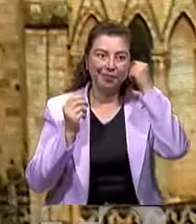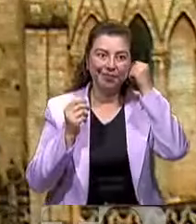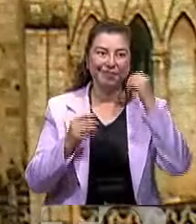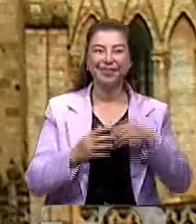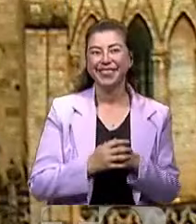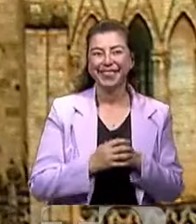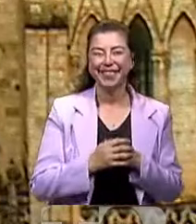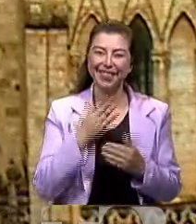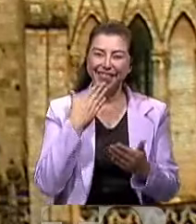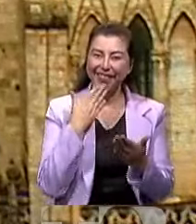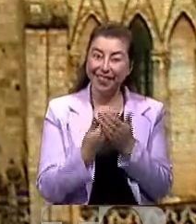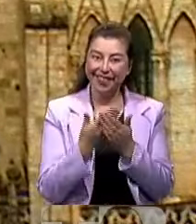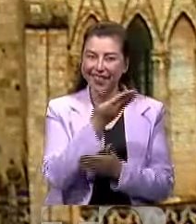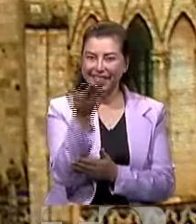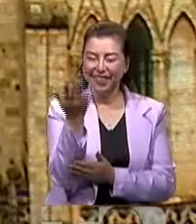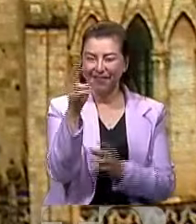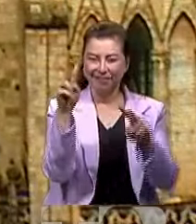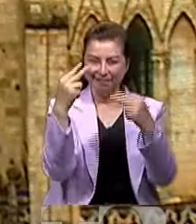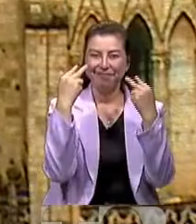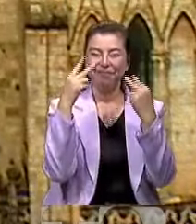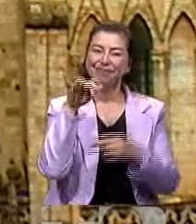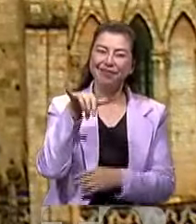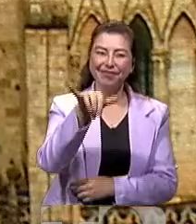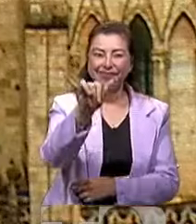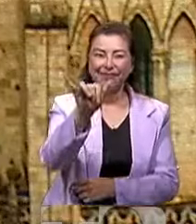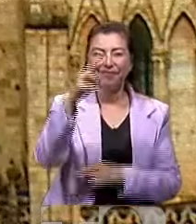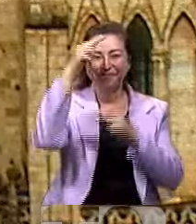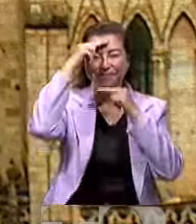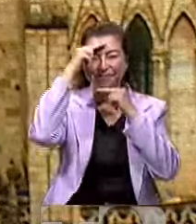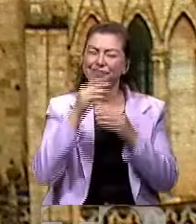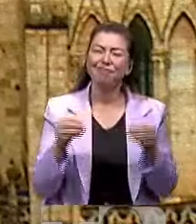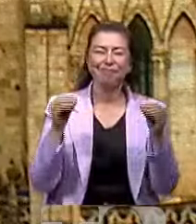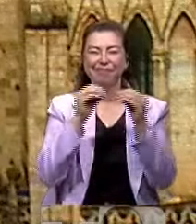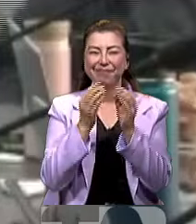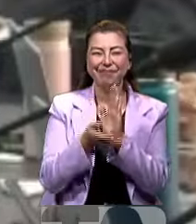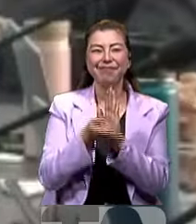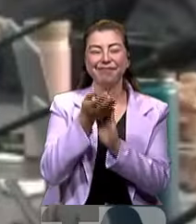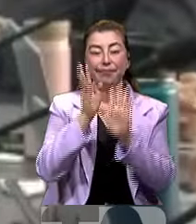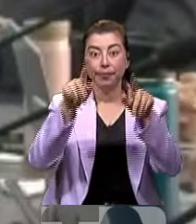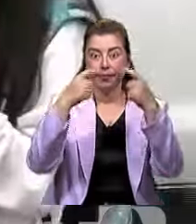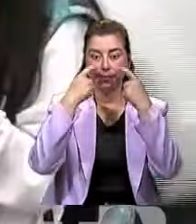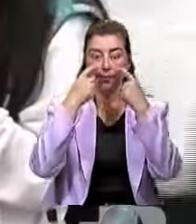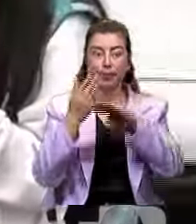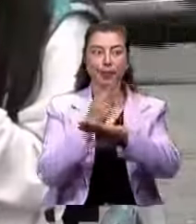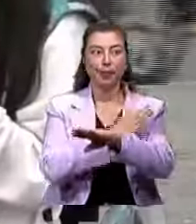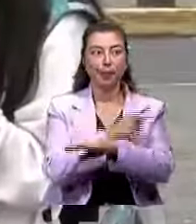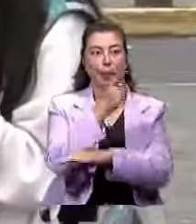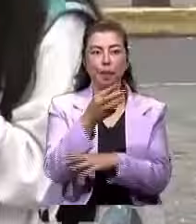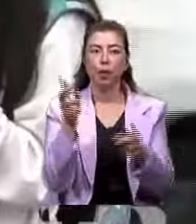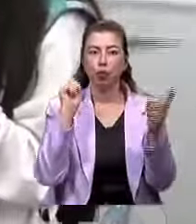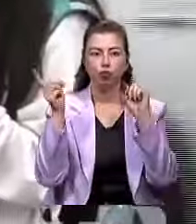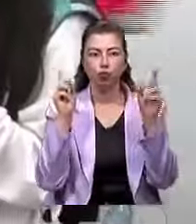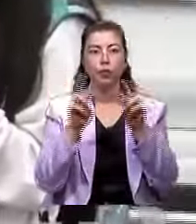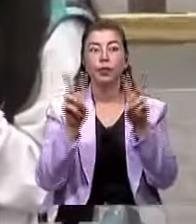Gracias por continuar en sintonía de Teleamazonas. Tenemos más noticias para ustedes y en respuesta al reportaje emitido en este noticiero sobre